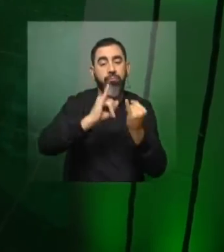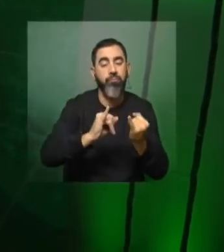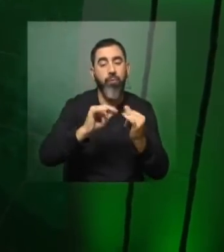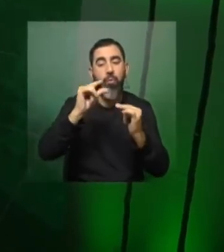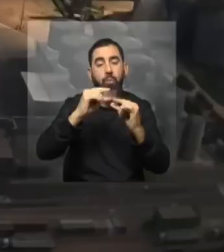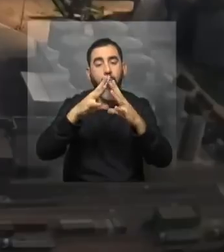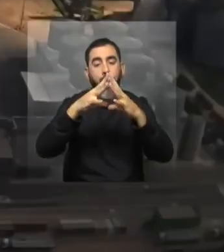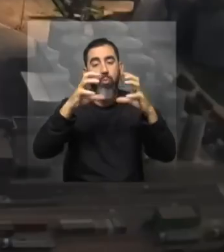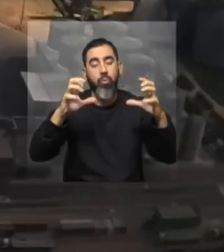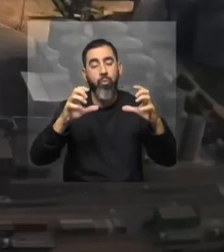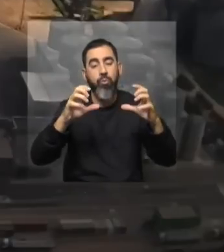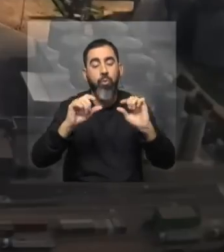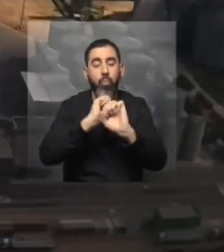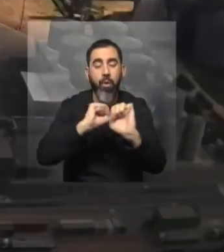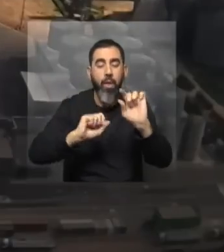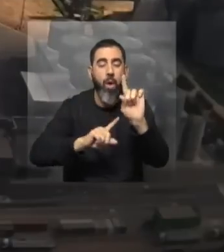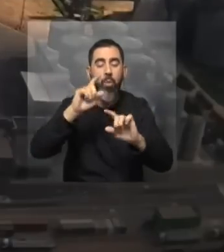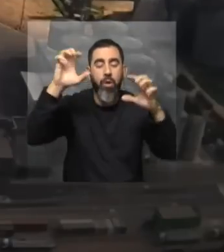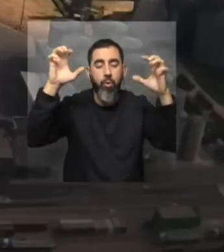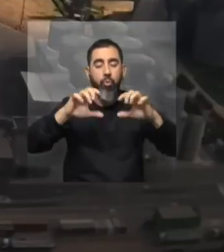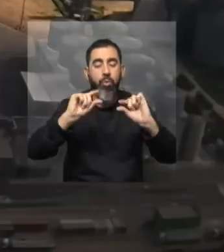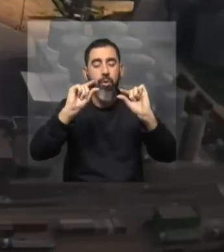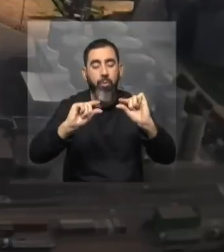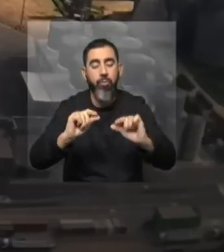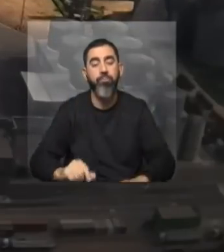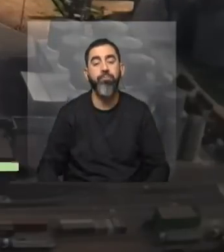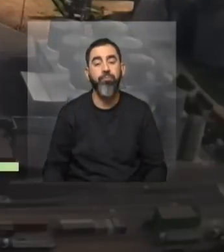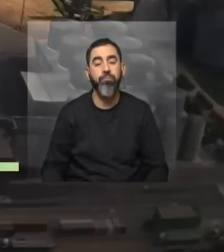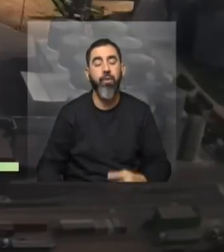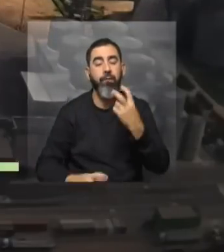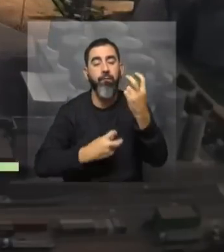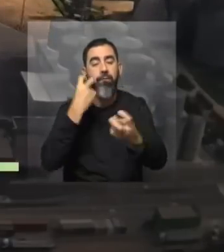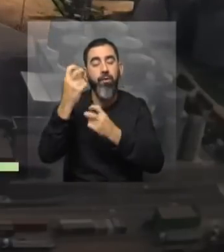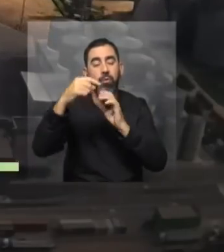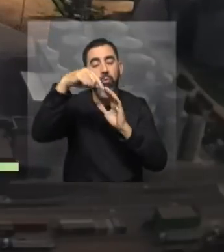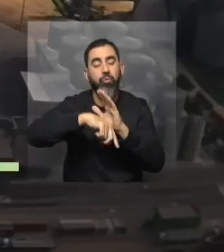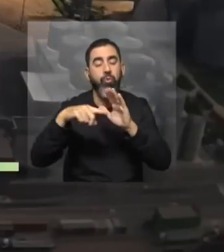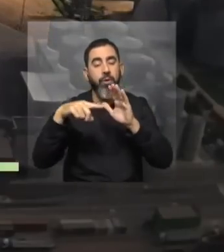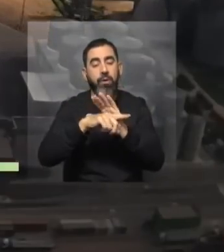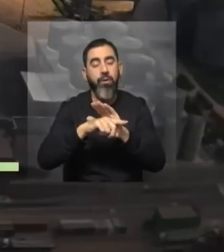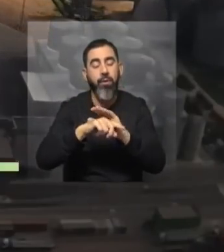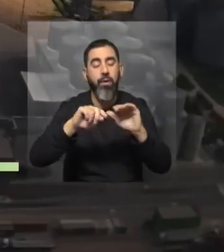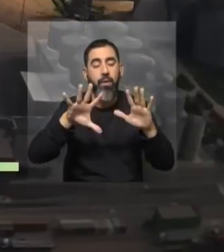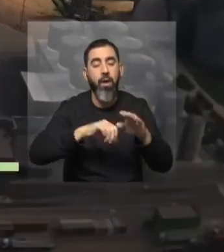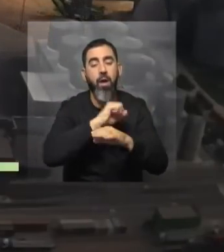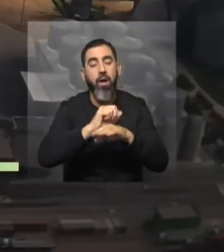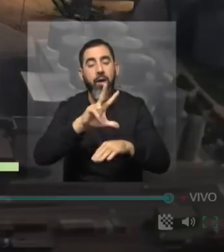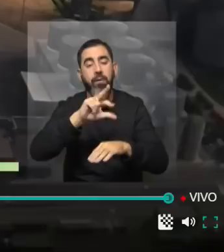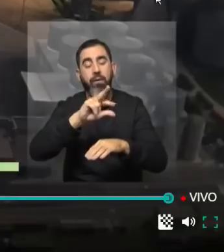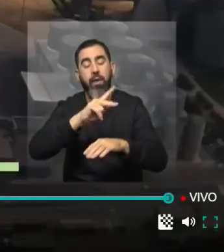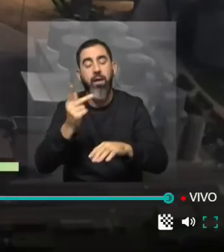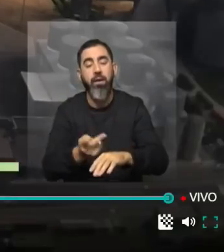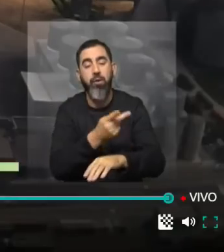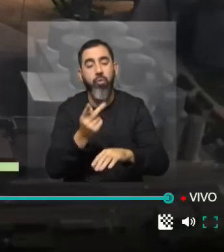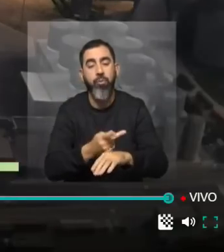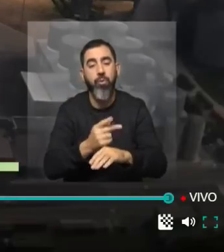algo nuboso, probables precipitaciones escasas y aisladas. Viento soplando del sureste entre 10 a 30 kilómetros por hora con rachas de